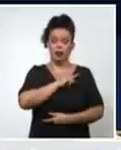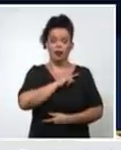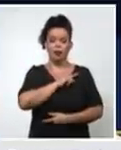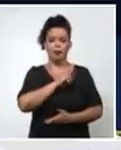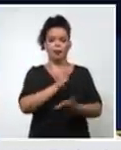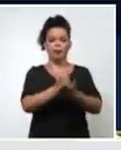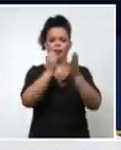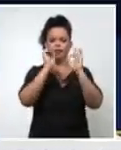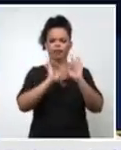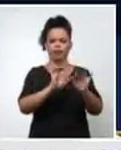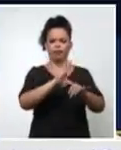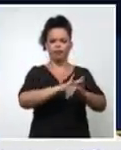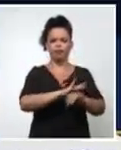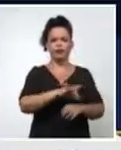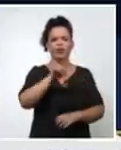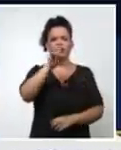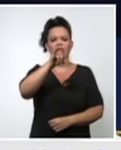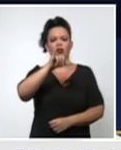confirmaron